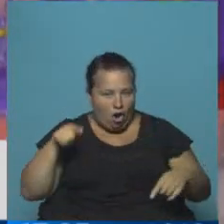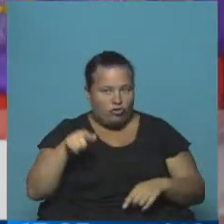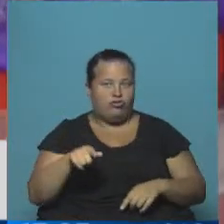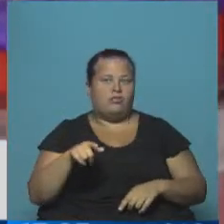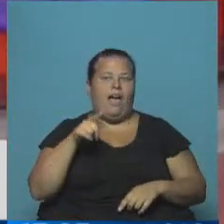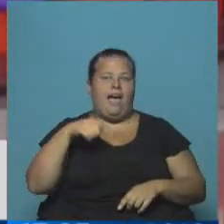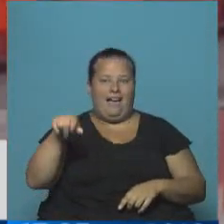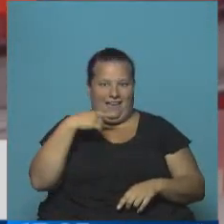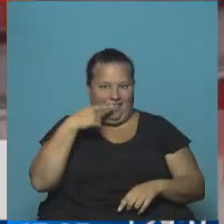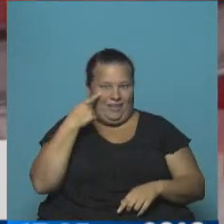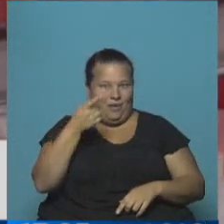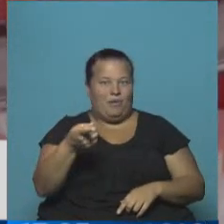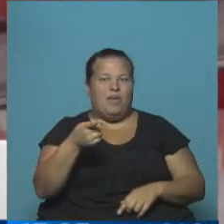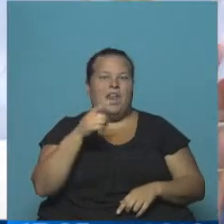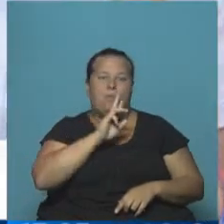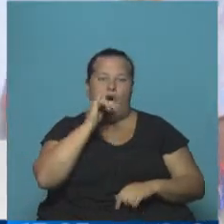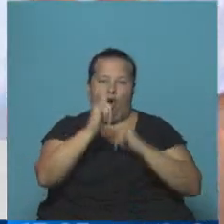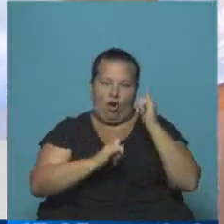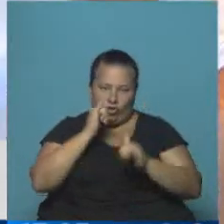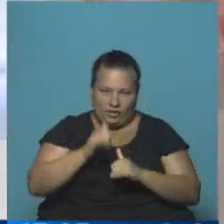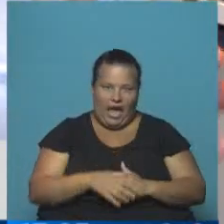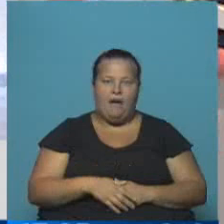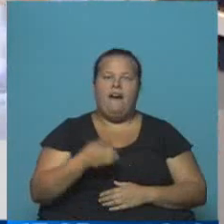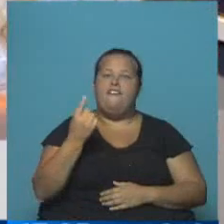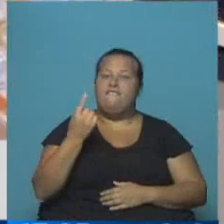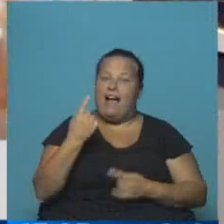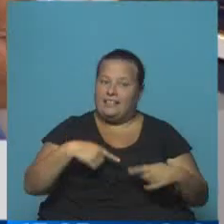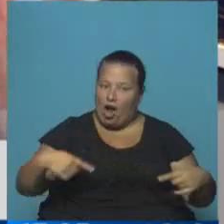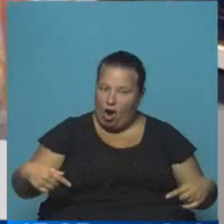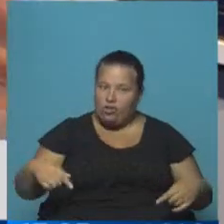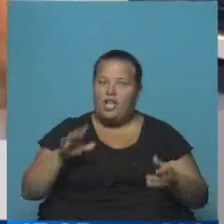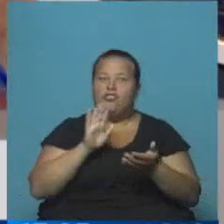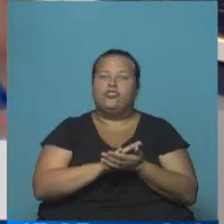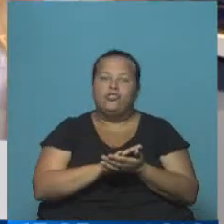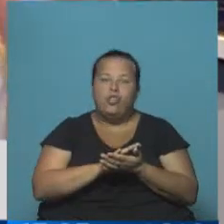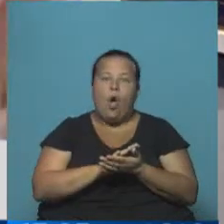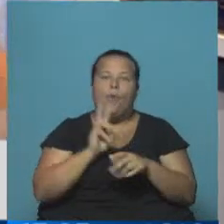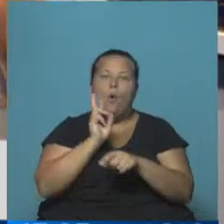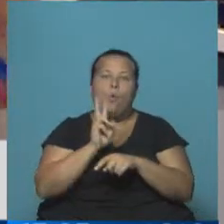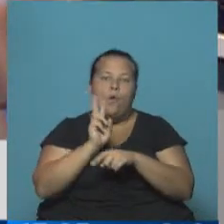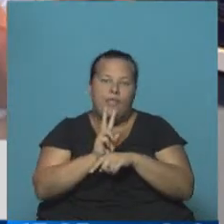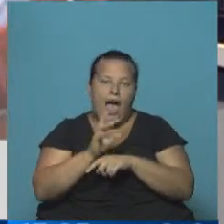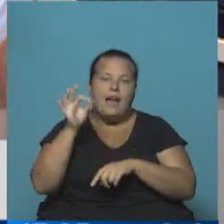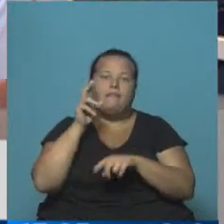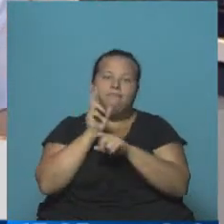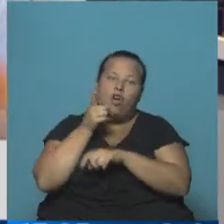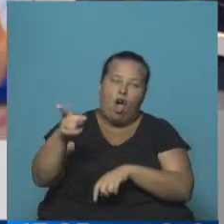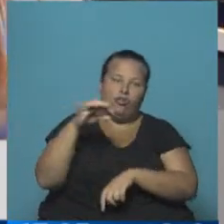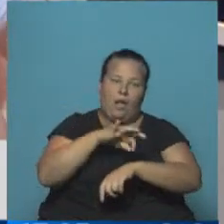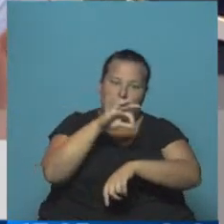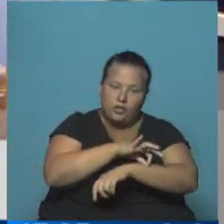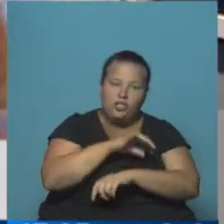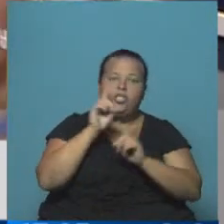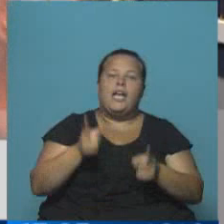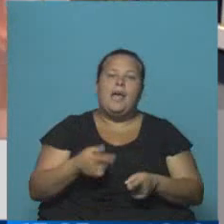como ustedes escuchaban Atentamente a Karina están faltando productos que tiene que ver con la protección con la prevención y